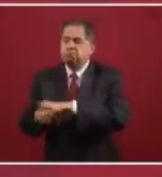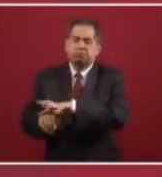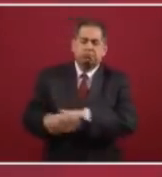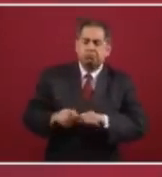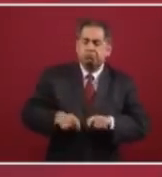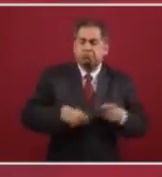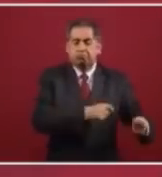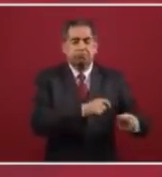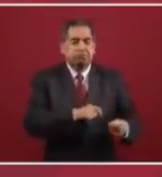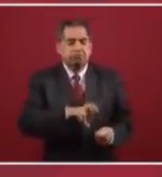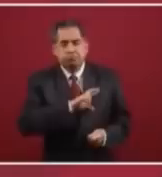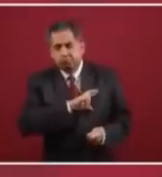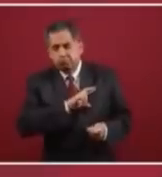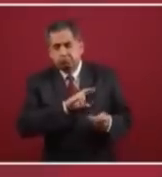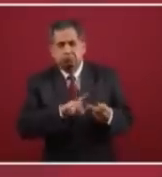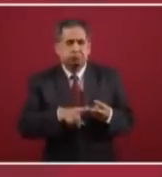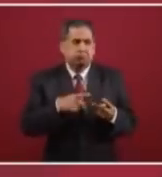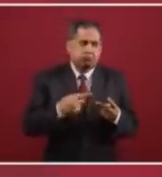y extranjeros.